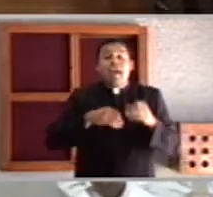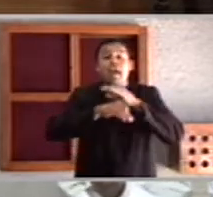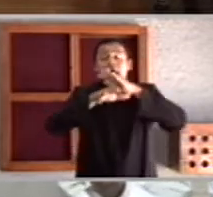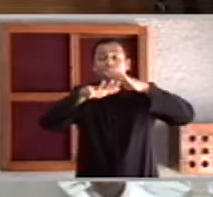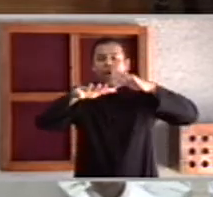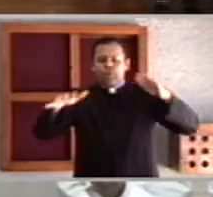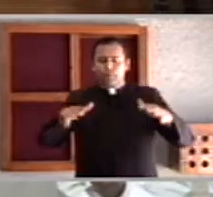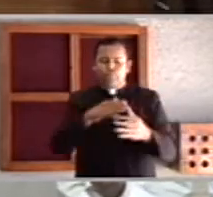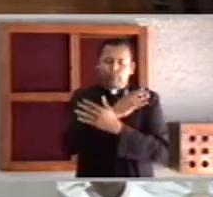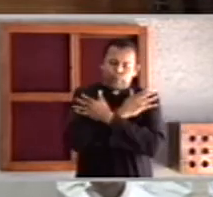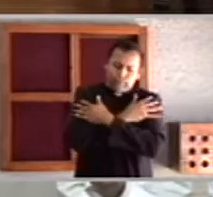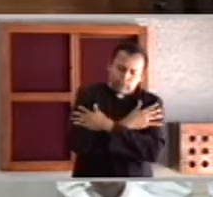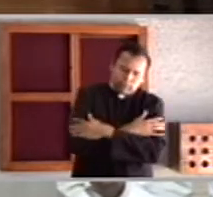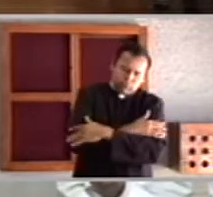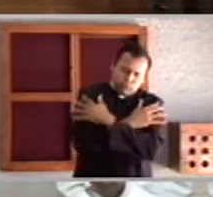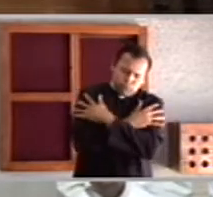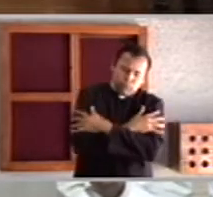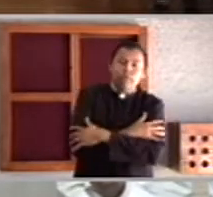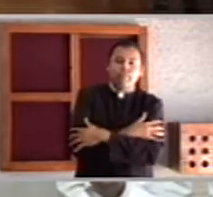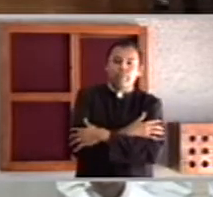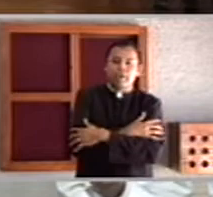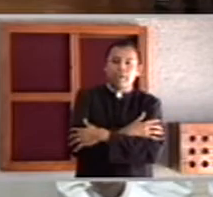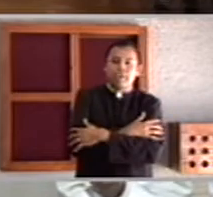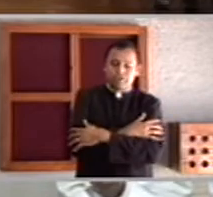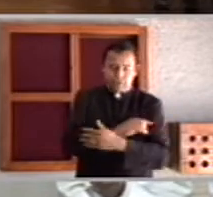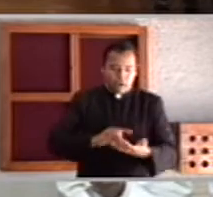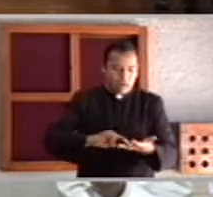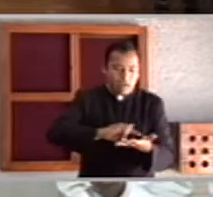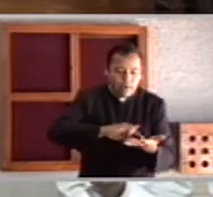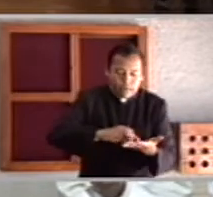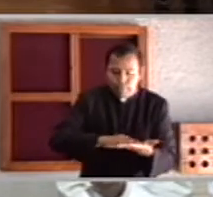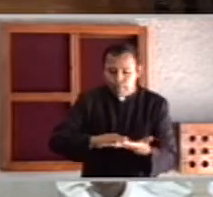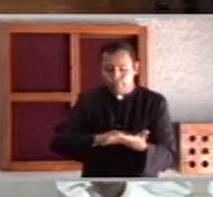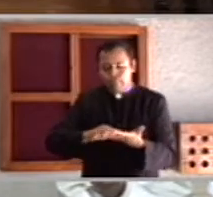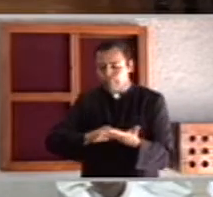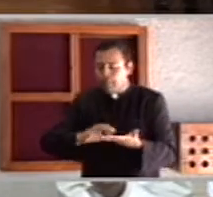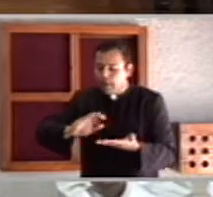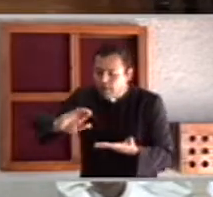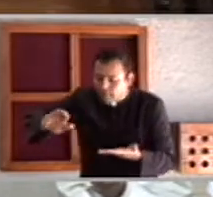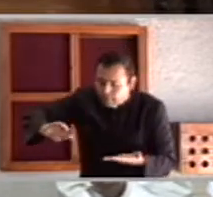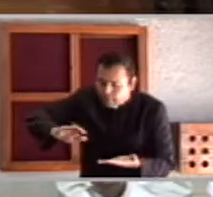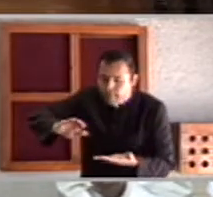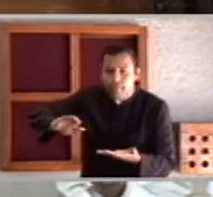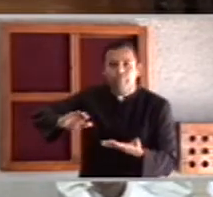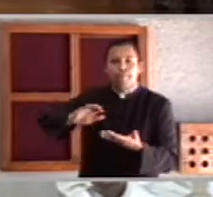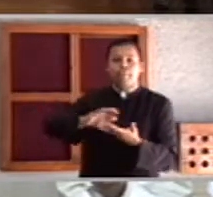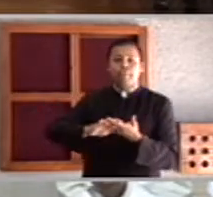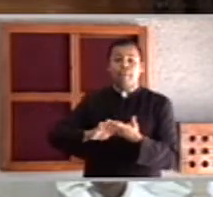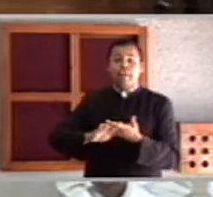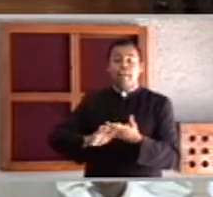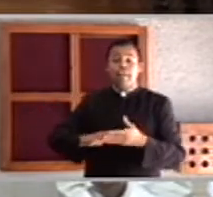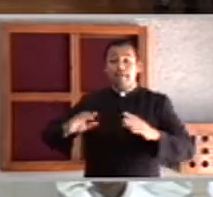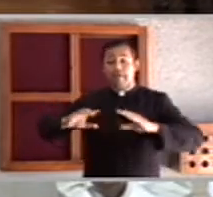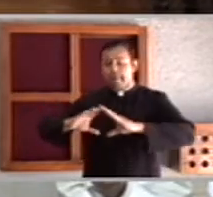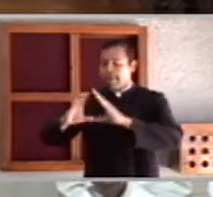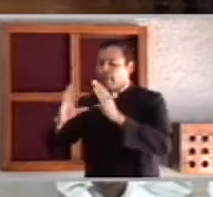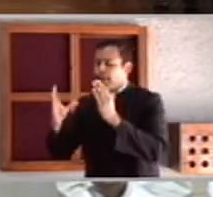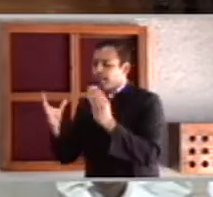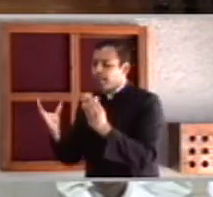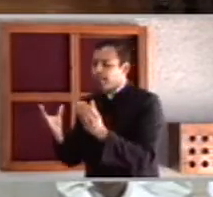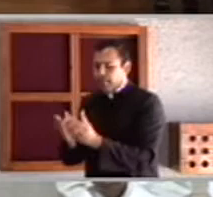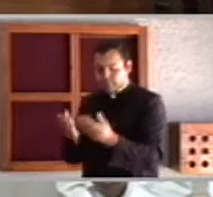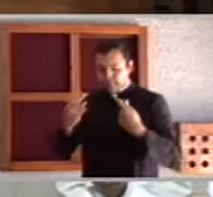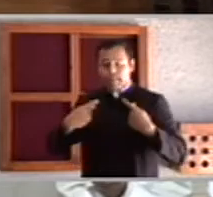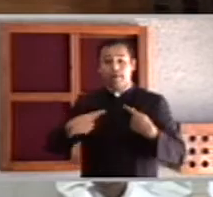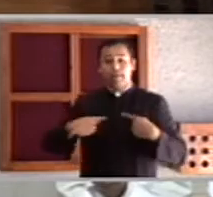el bálsamo para ungir las heridas del pueblo de Dios. ¡Qué